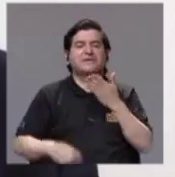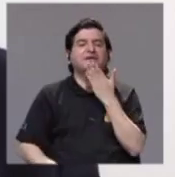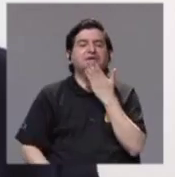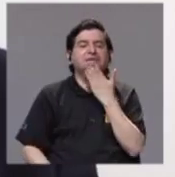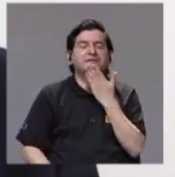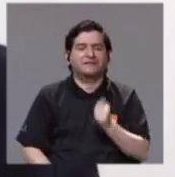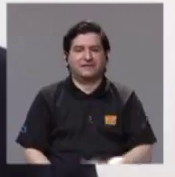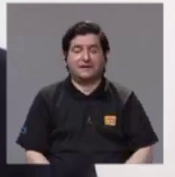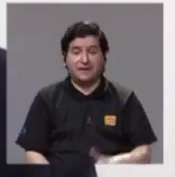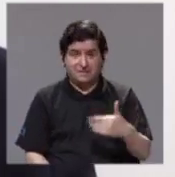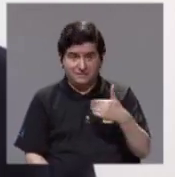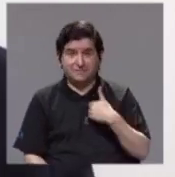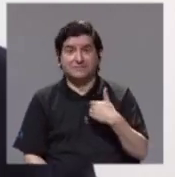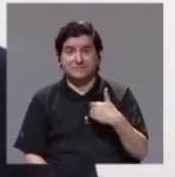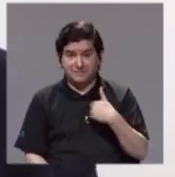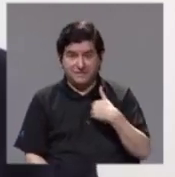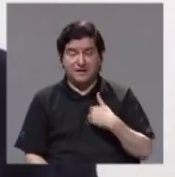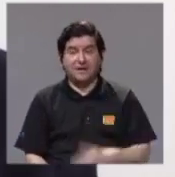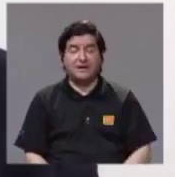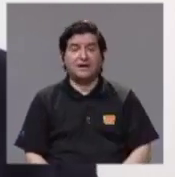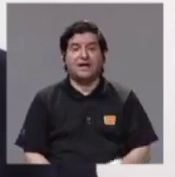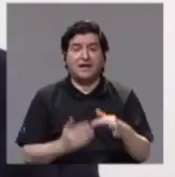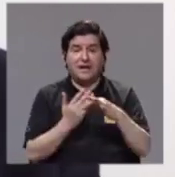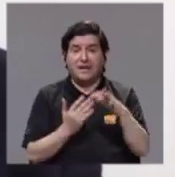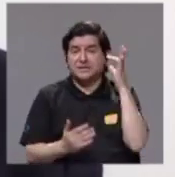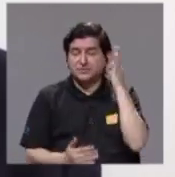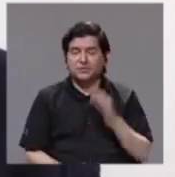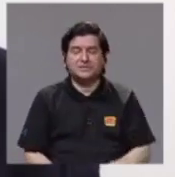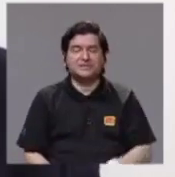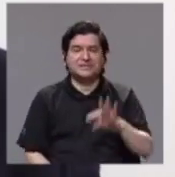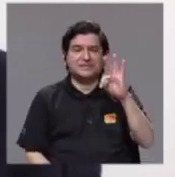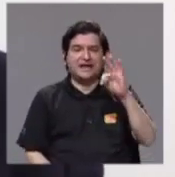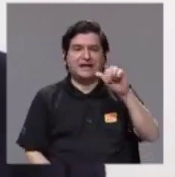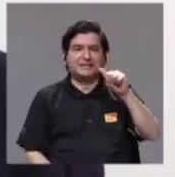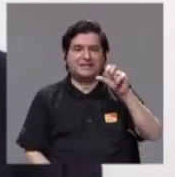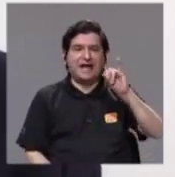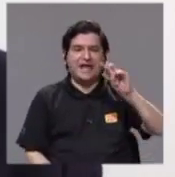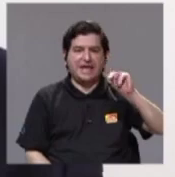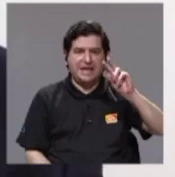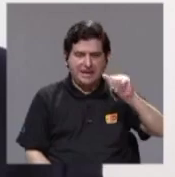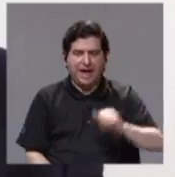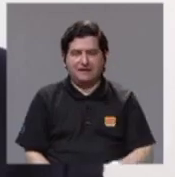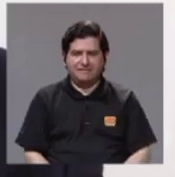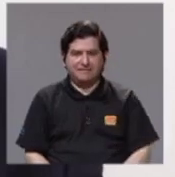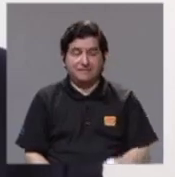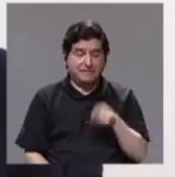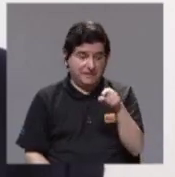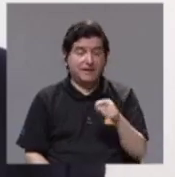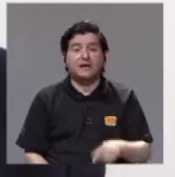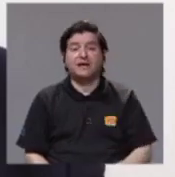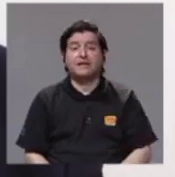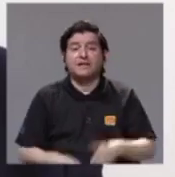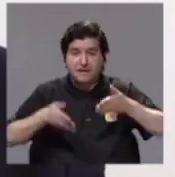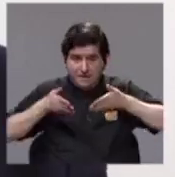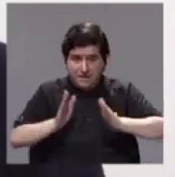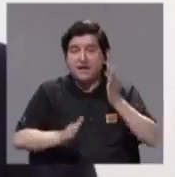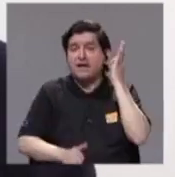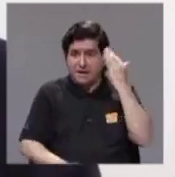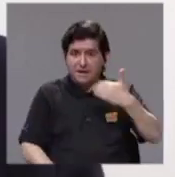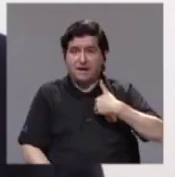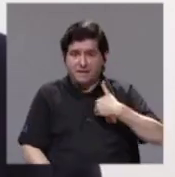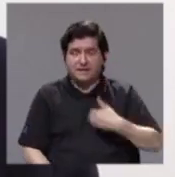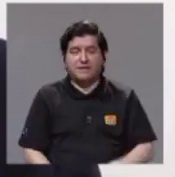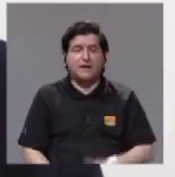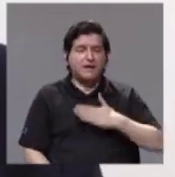de los indígenas. Tiene una esposa taína, de esa esposa tiene una hija,